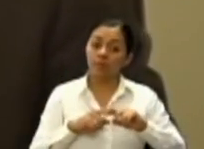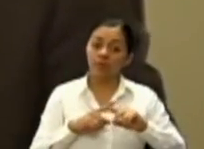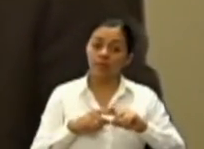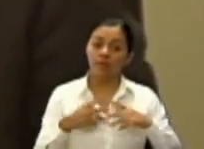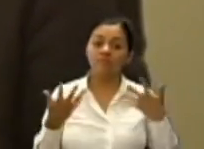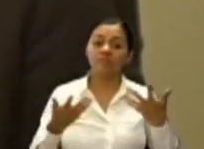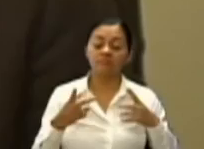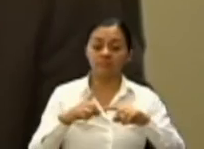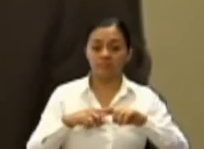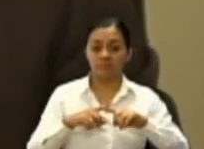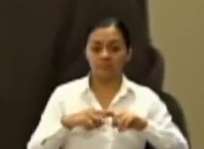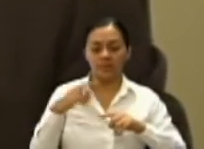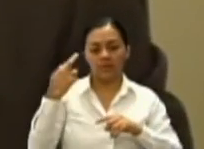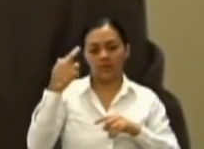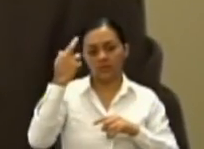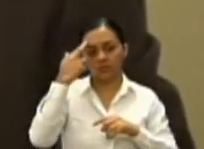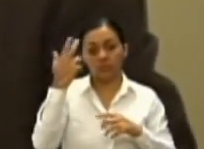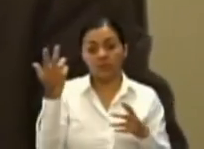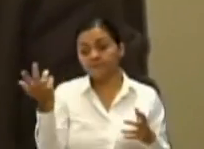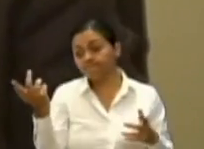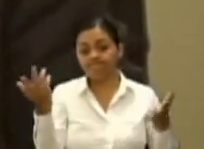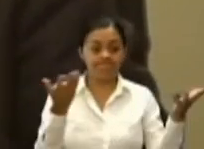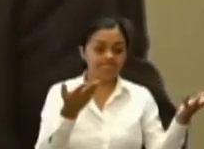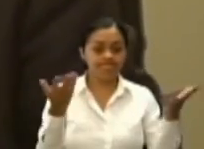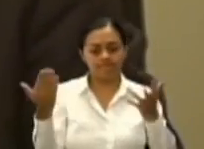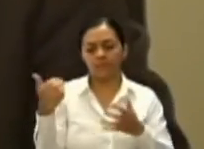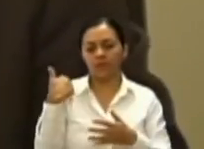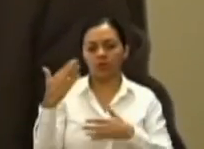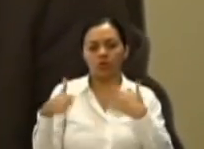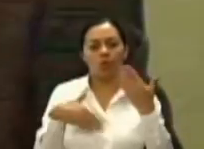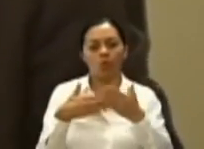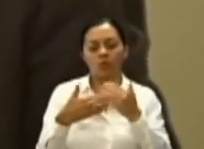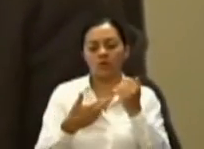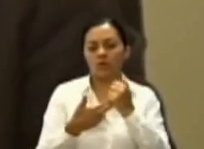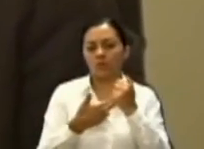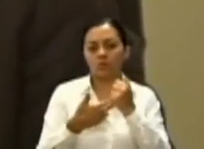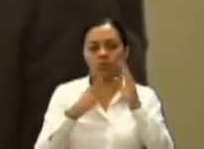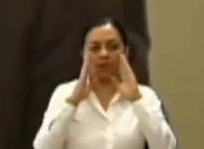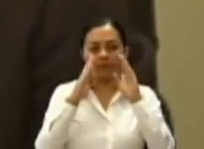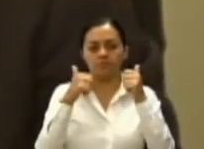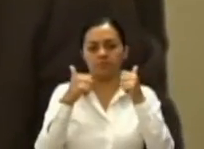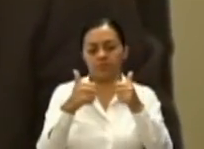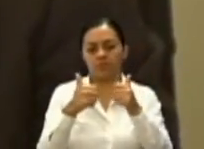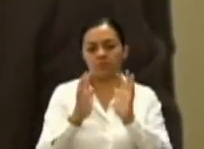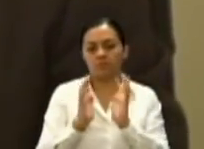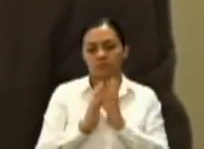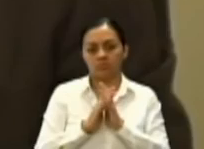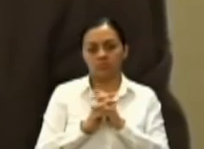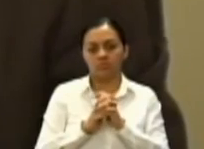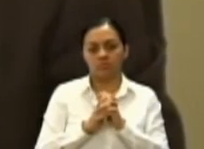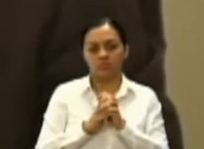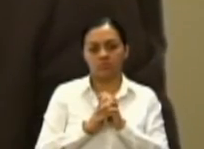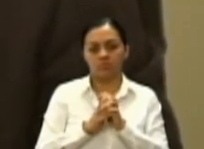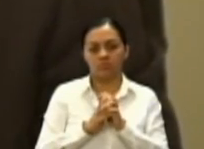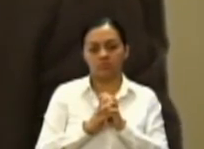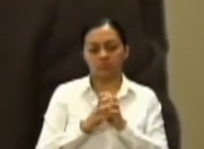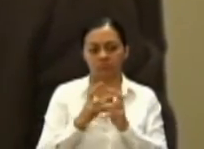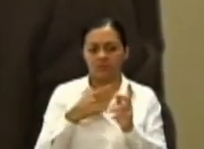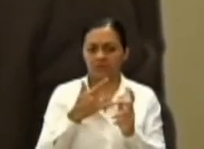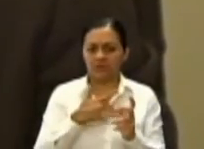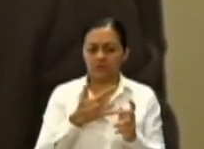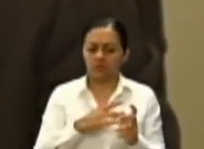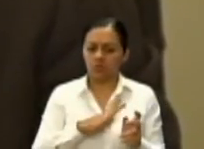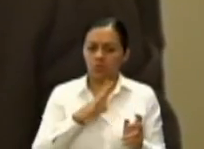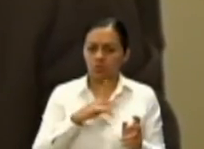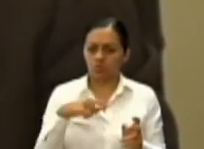pero no es razonable pues tenemos todos los recursos para atender cualquier eventualidad lo que hemos sentido orgulloso como